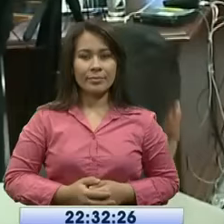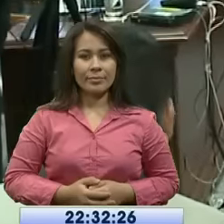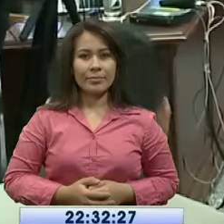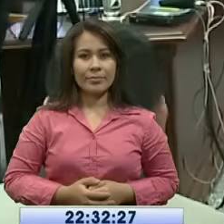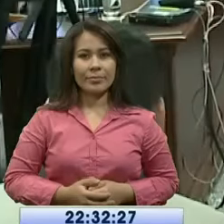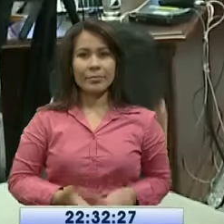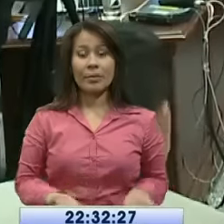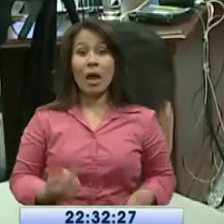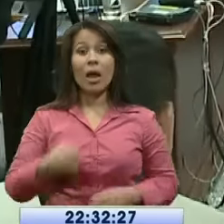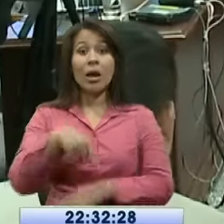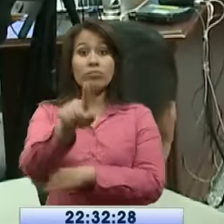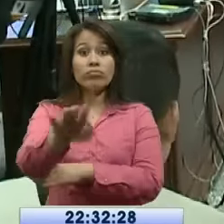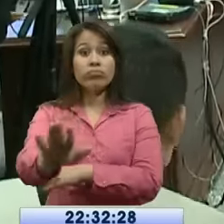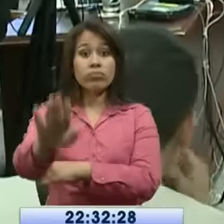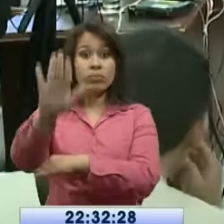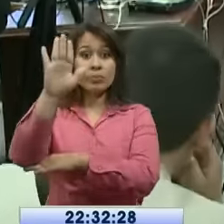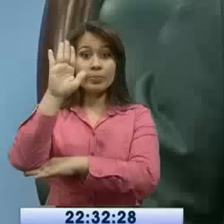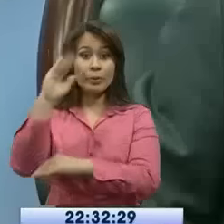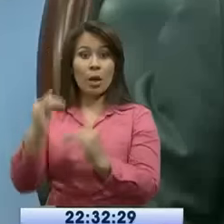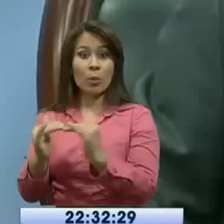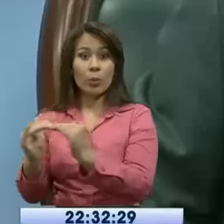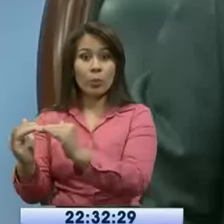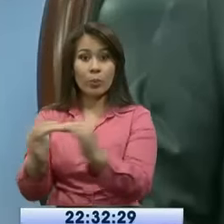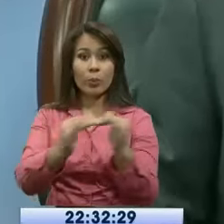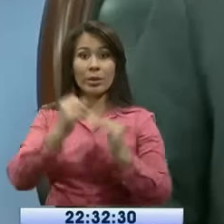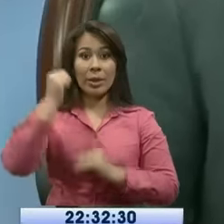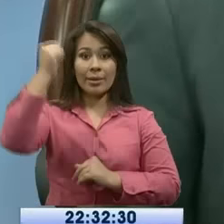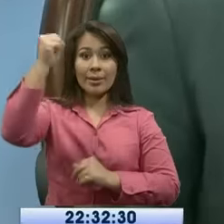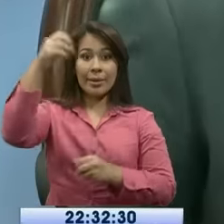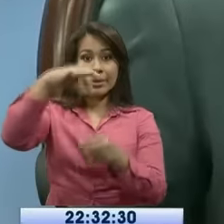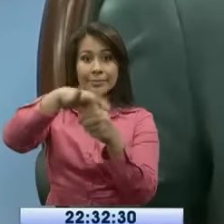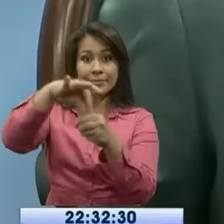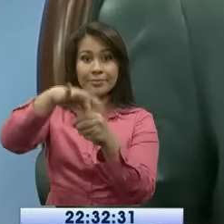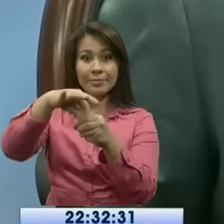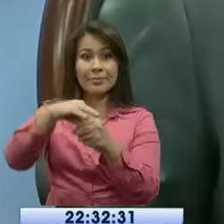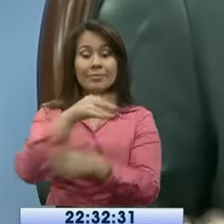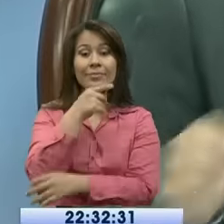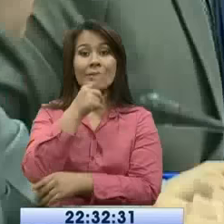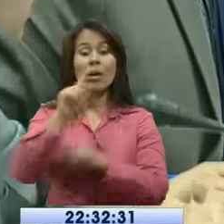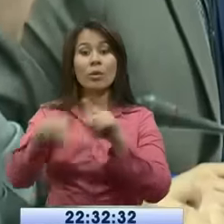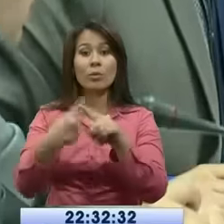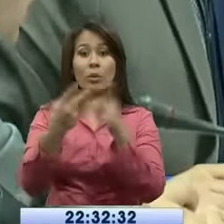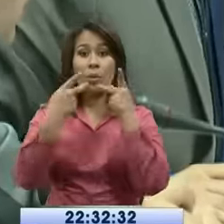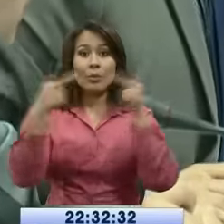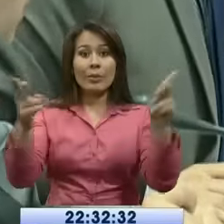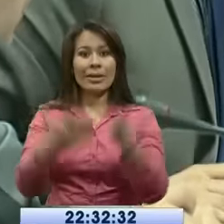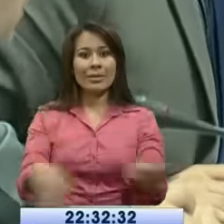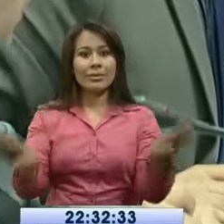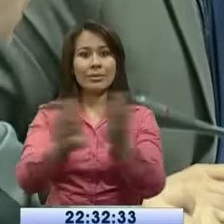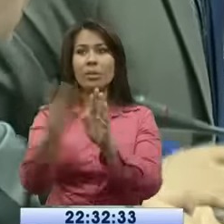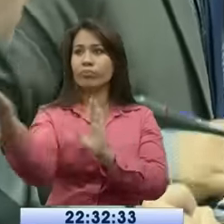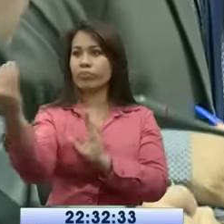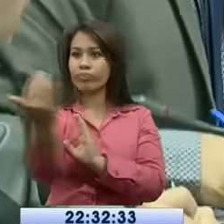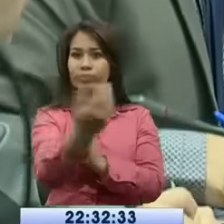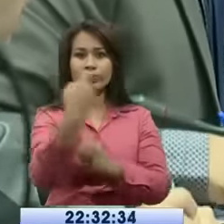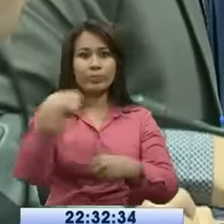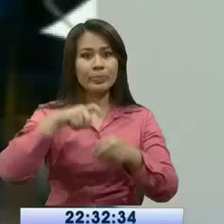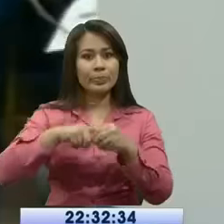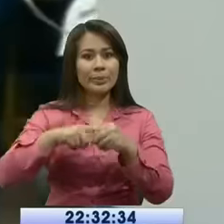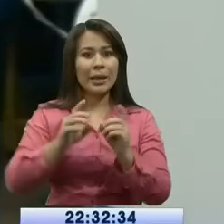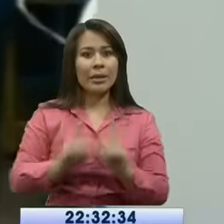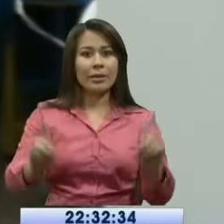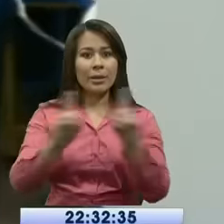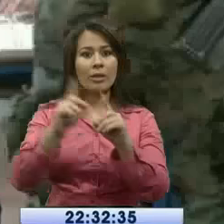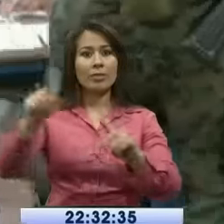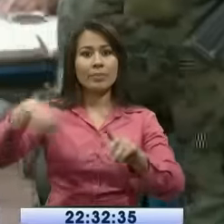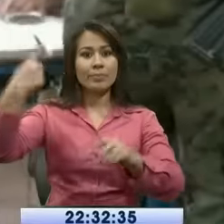Un compromiso con la democracia, señaló el presidente del CNE, Juan Pablo Pozo, al oficializar el cierre del proceso de registro electoral para los próximos